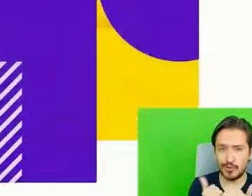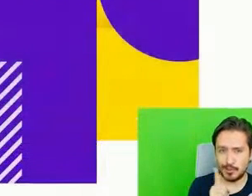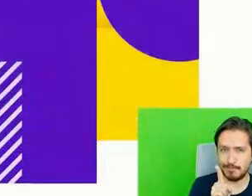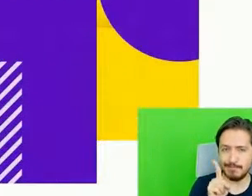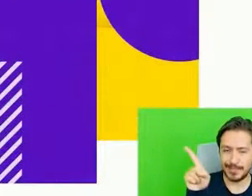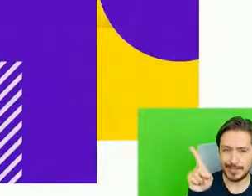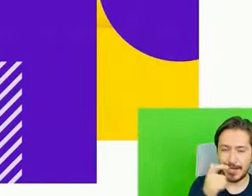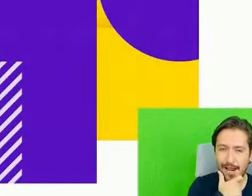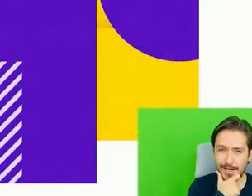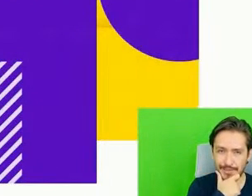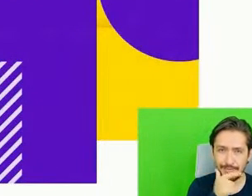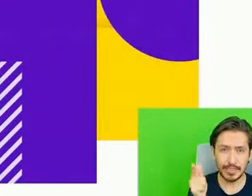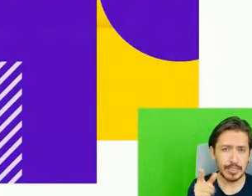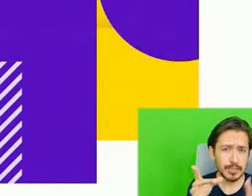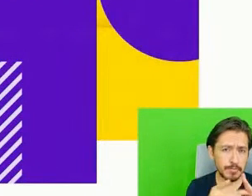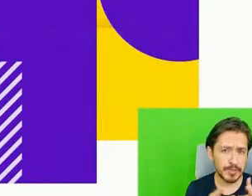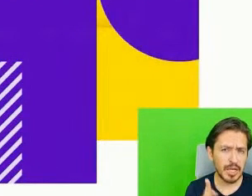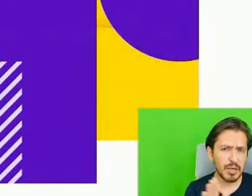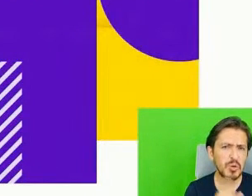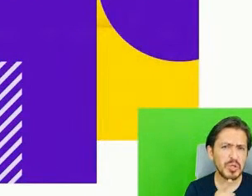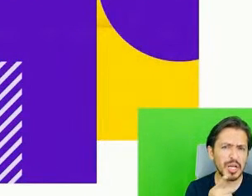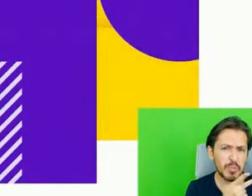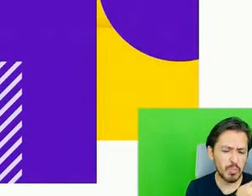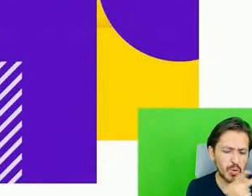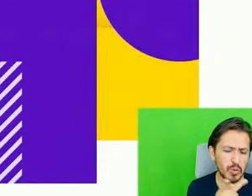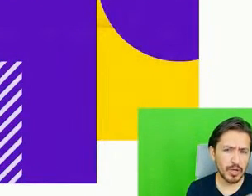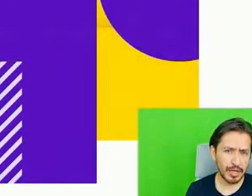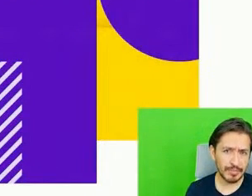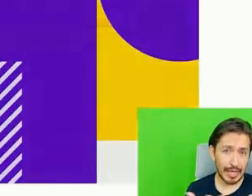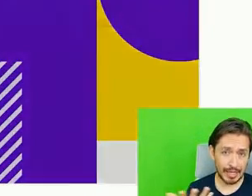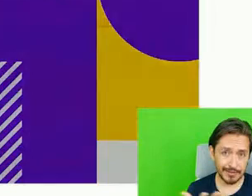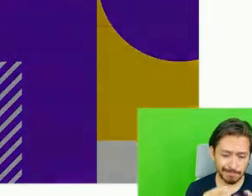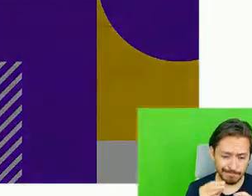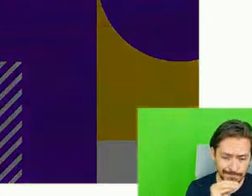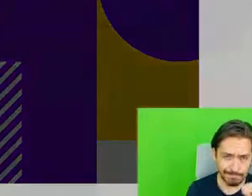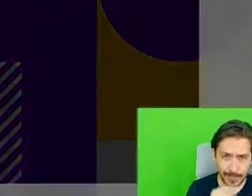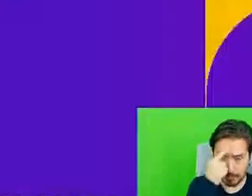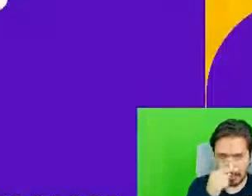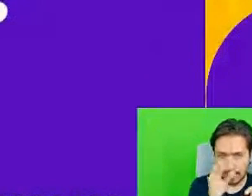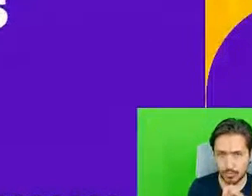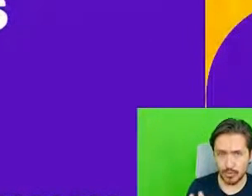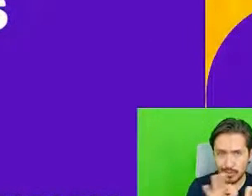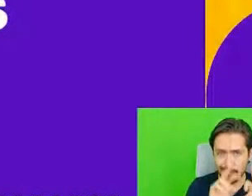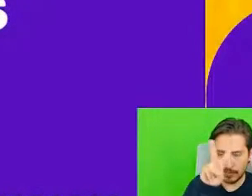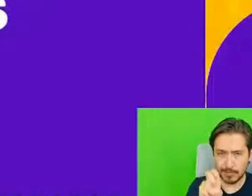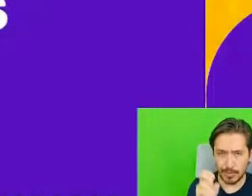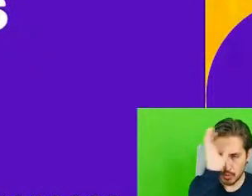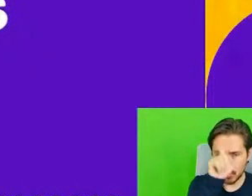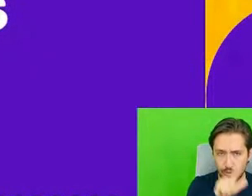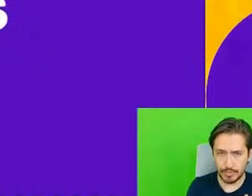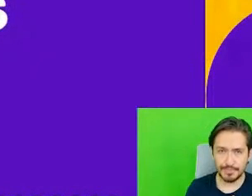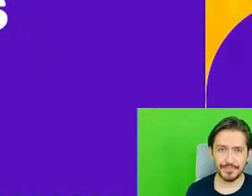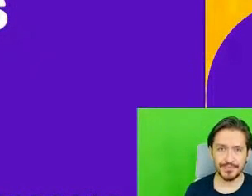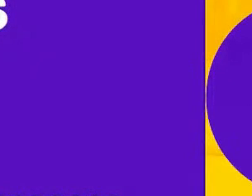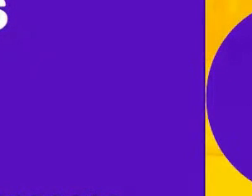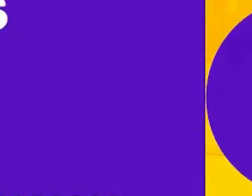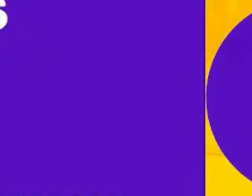hablará de la importancia de los programas de innovación pública para el desarrollo del sector creativo y cultural.